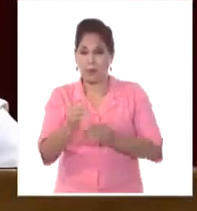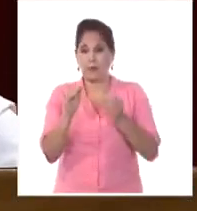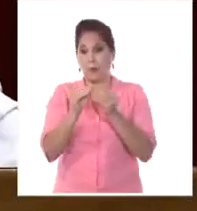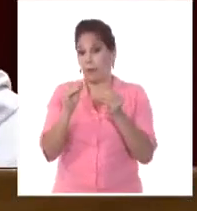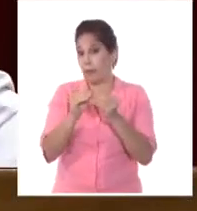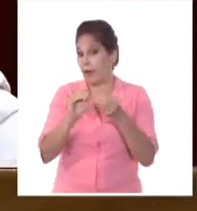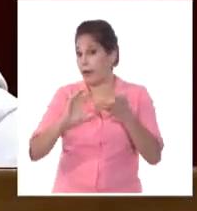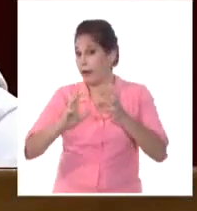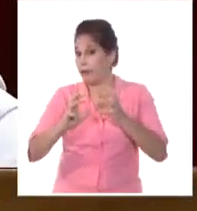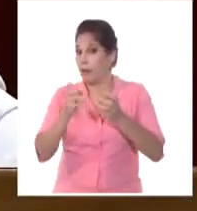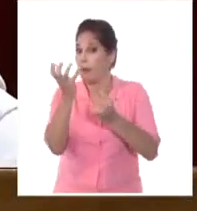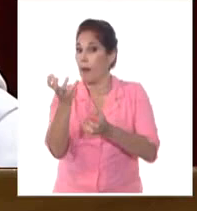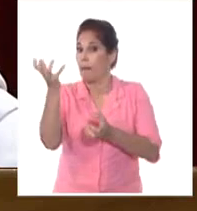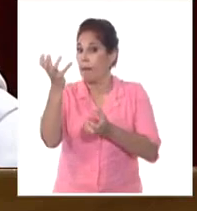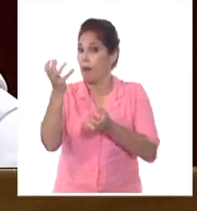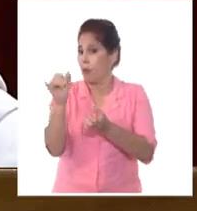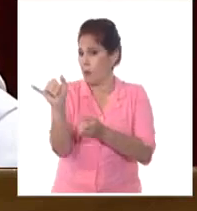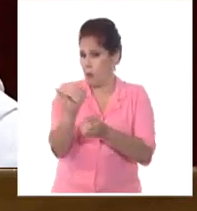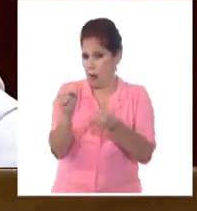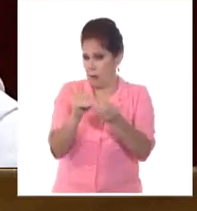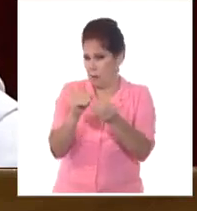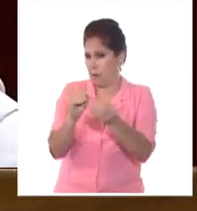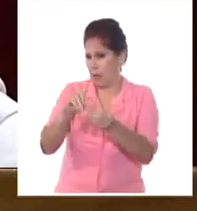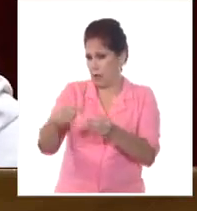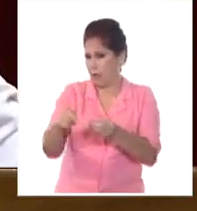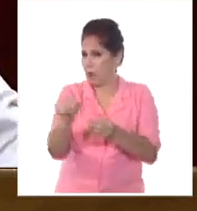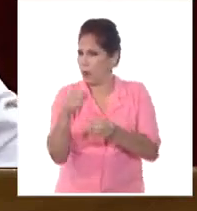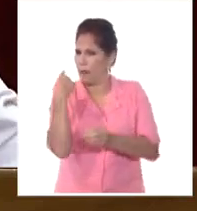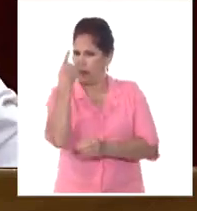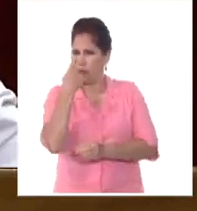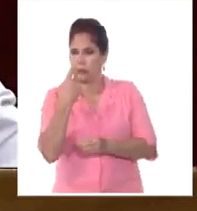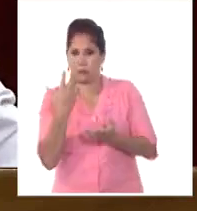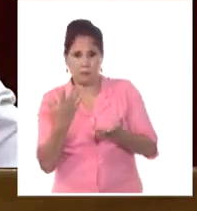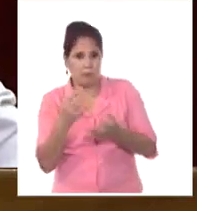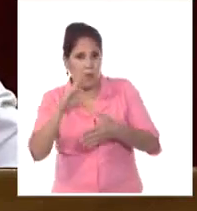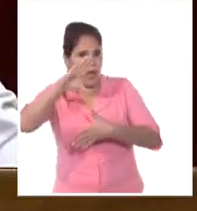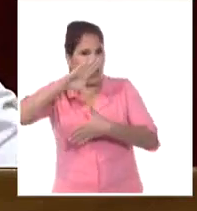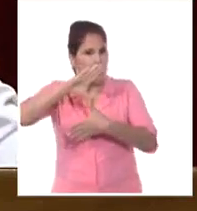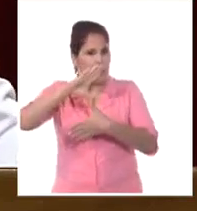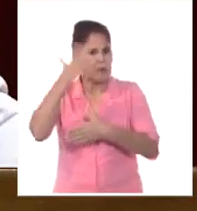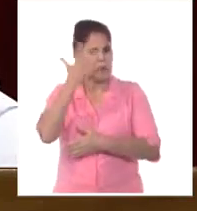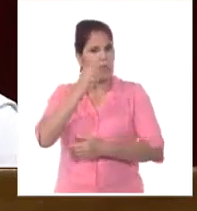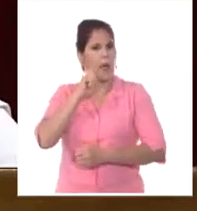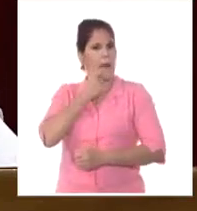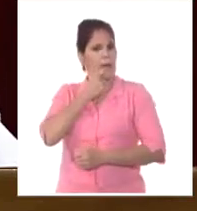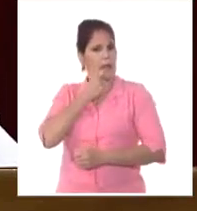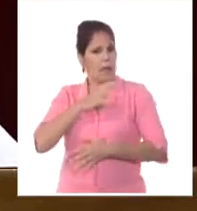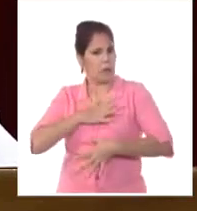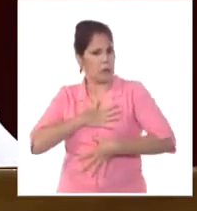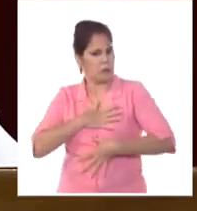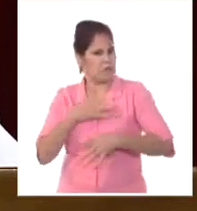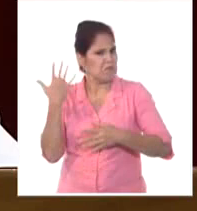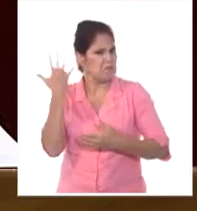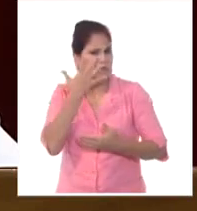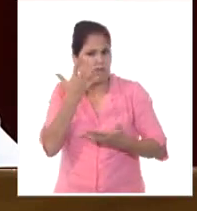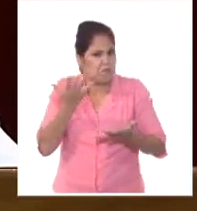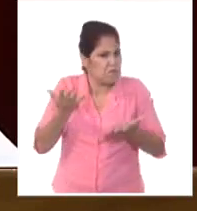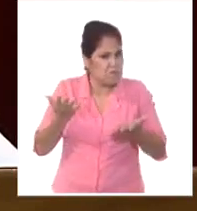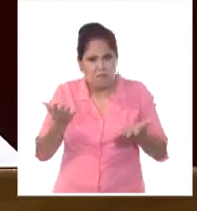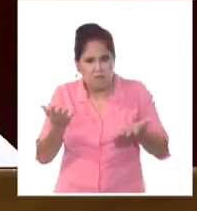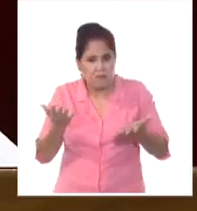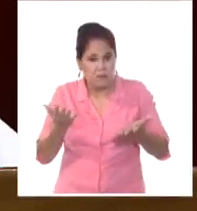a la fruta madura tenemos que preguntarnos de aquí a América y para qué americano estaban hablando